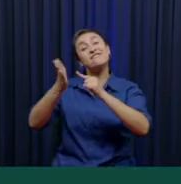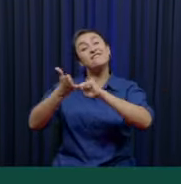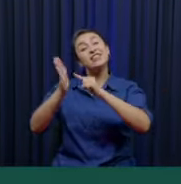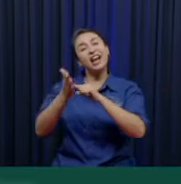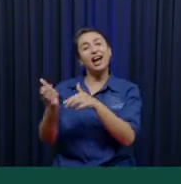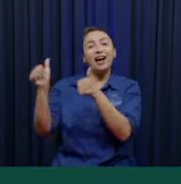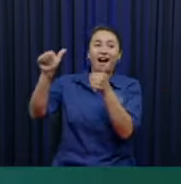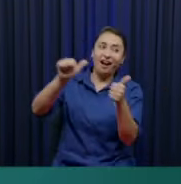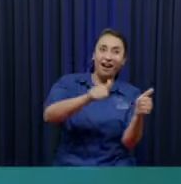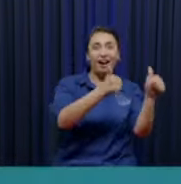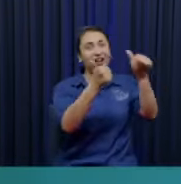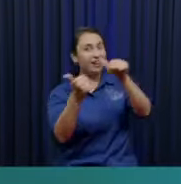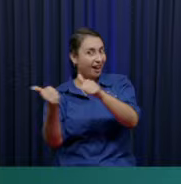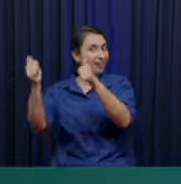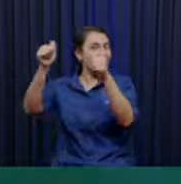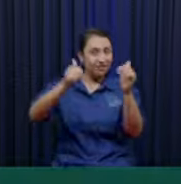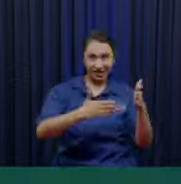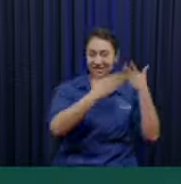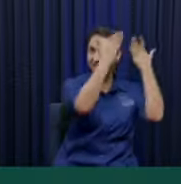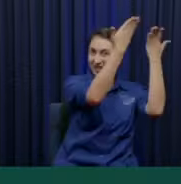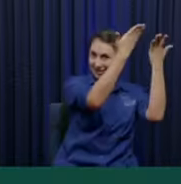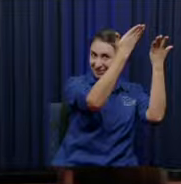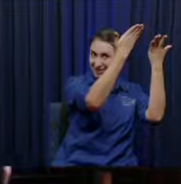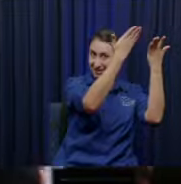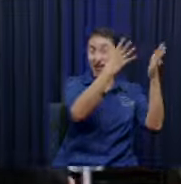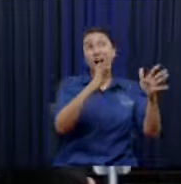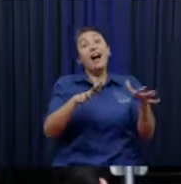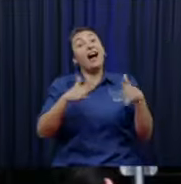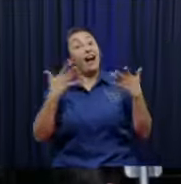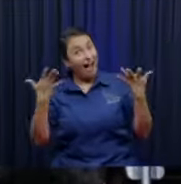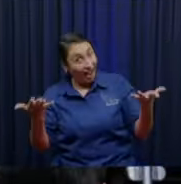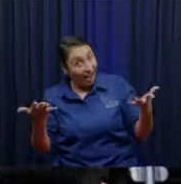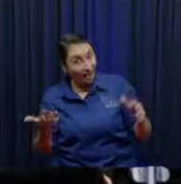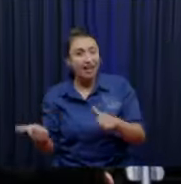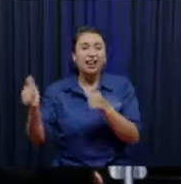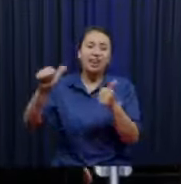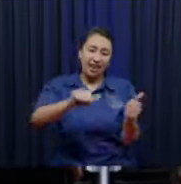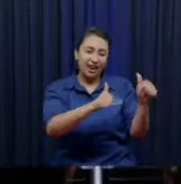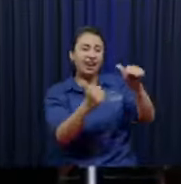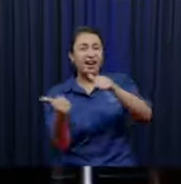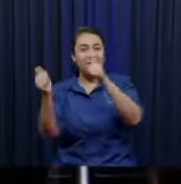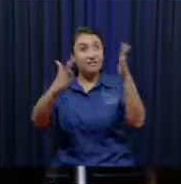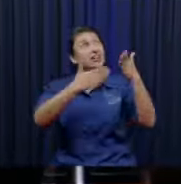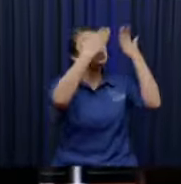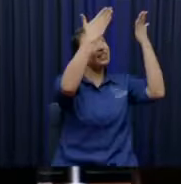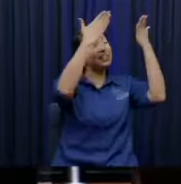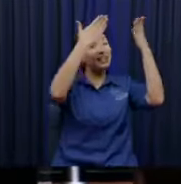platicar. La alabanza nos transforma.